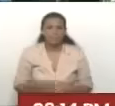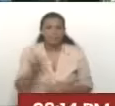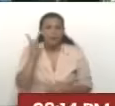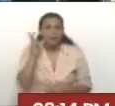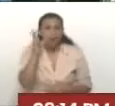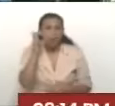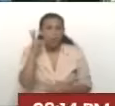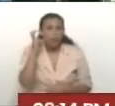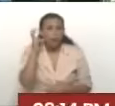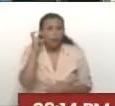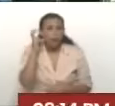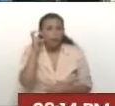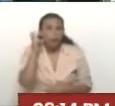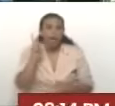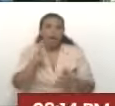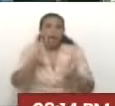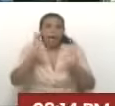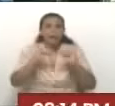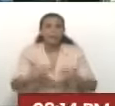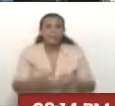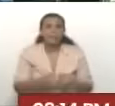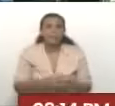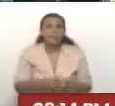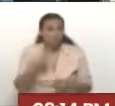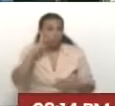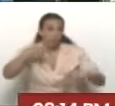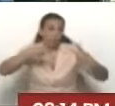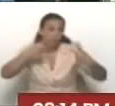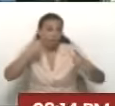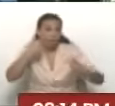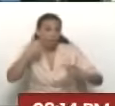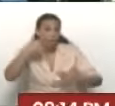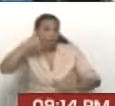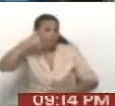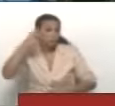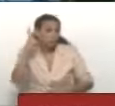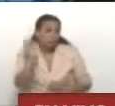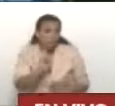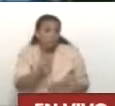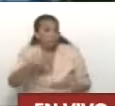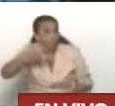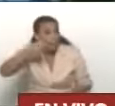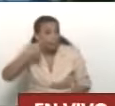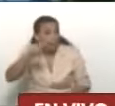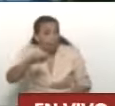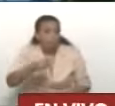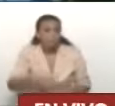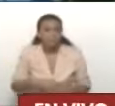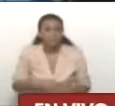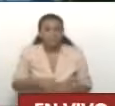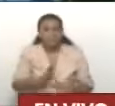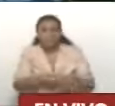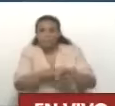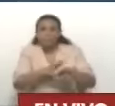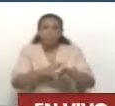Este es audio, entonces vamos a cancelar el audio porque yo quiero verlo. Ajá, El Chispero.